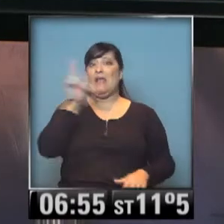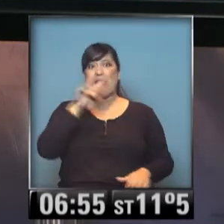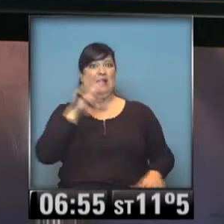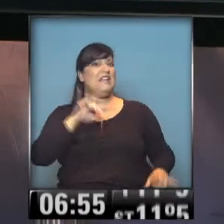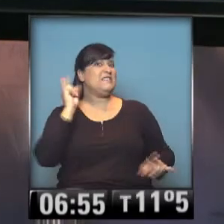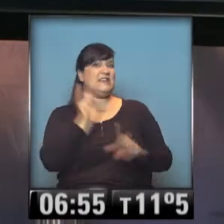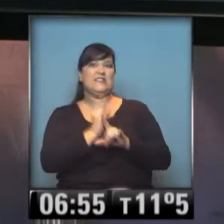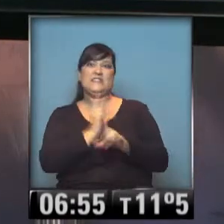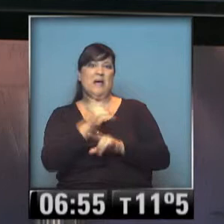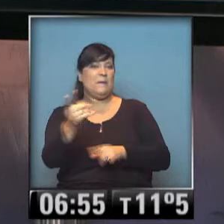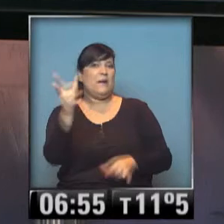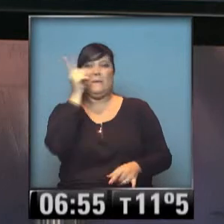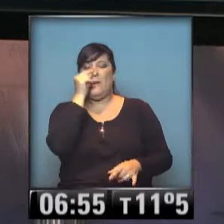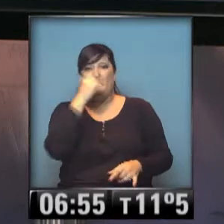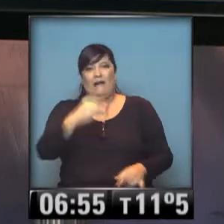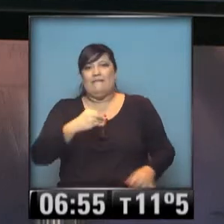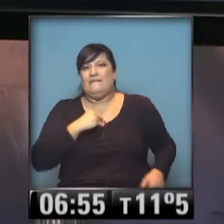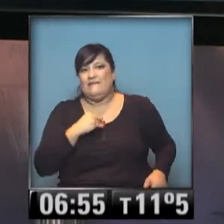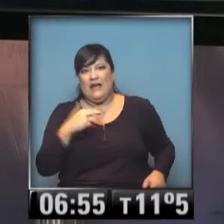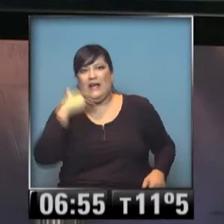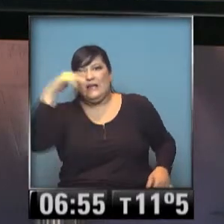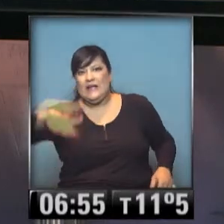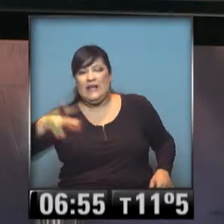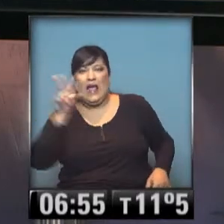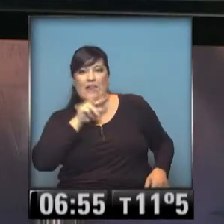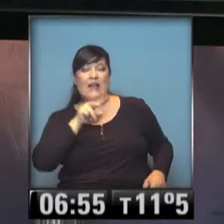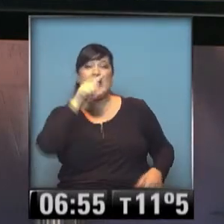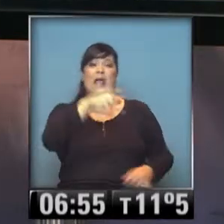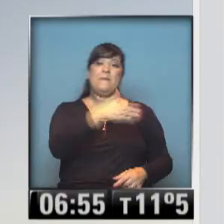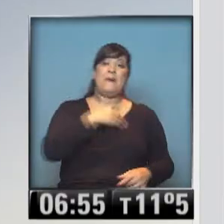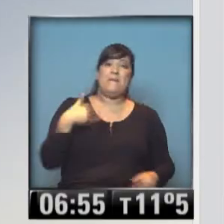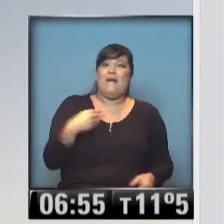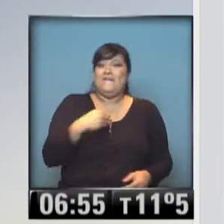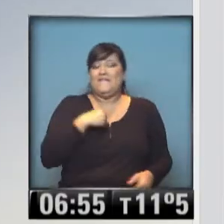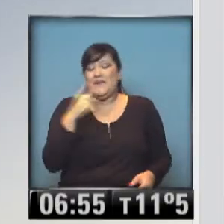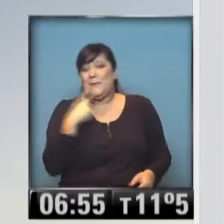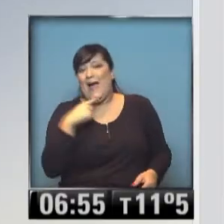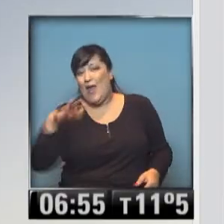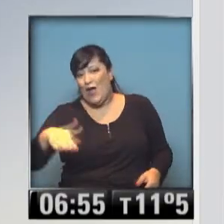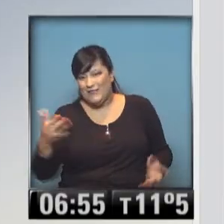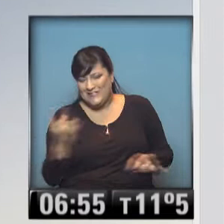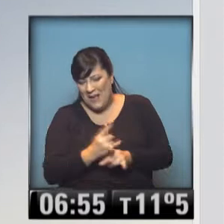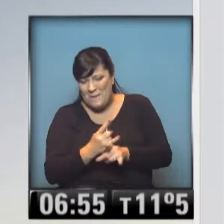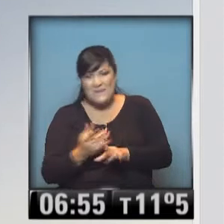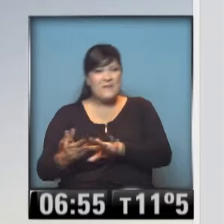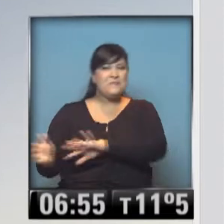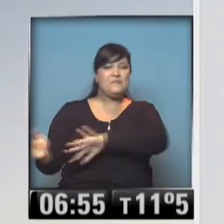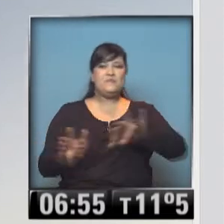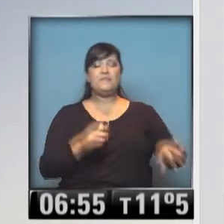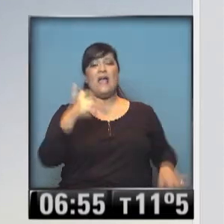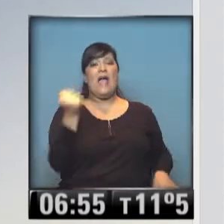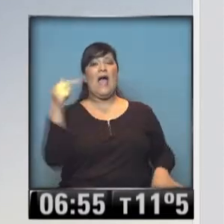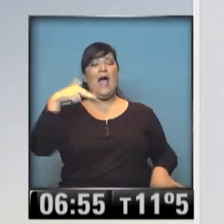preferidas de los papás y los varones de las mamás, claro. Sí, natural. Ángela Silva dice, buen día, Nadia, entrada